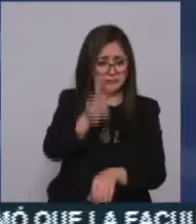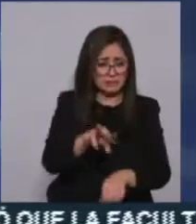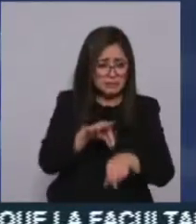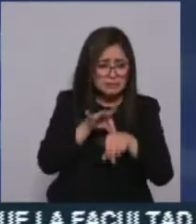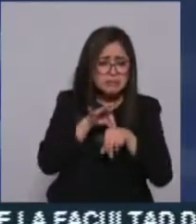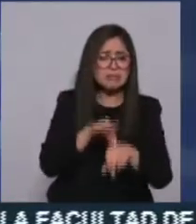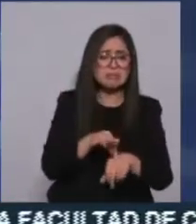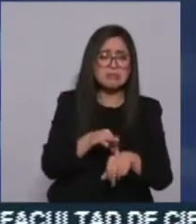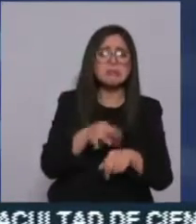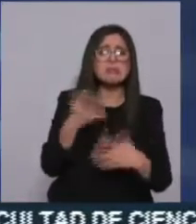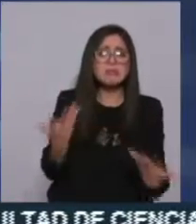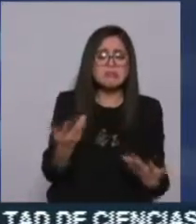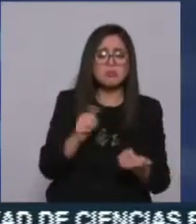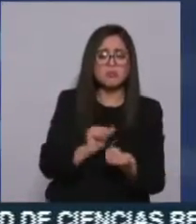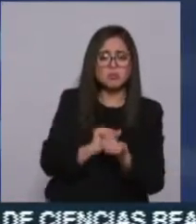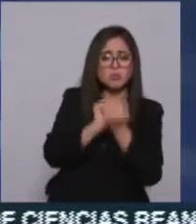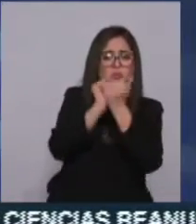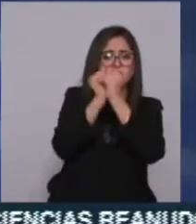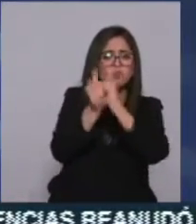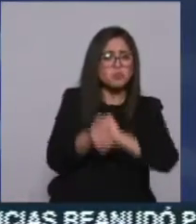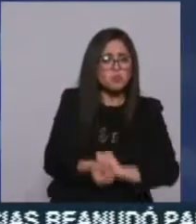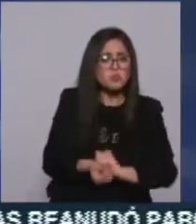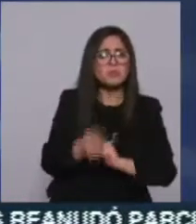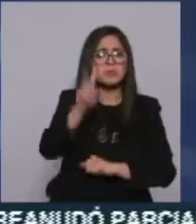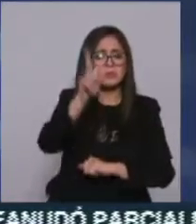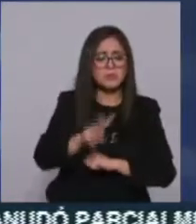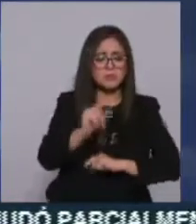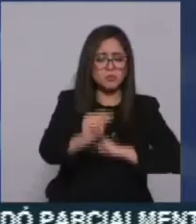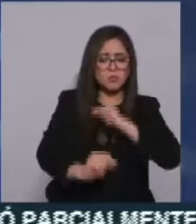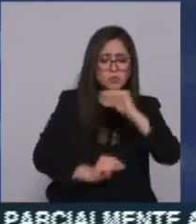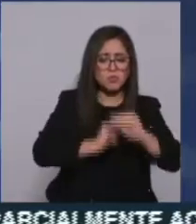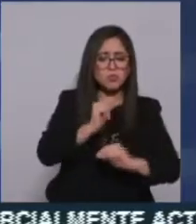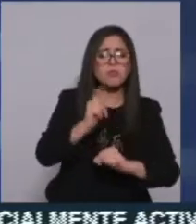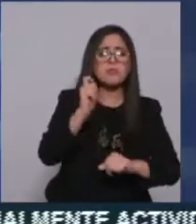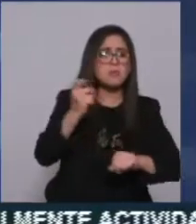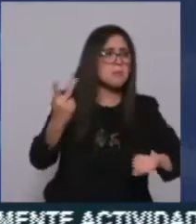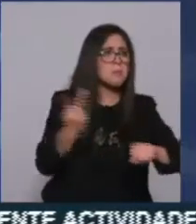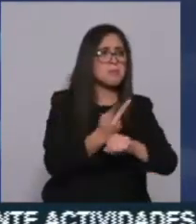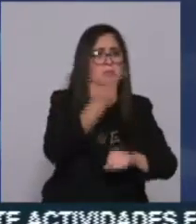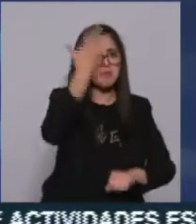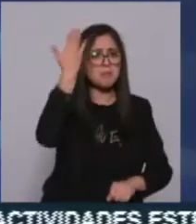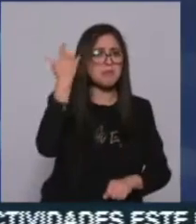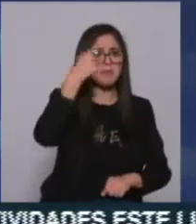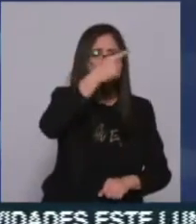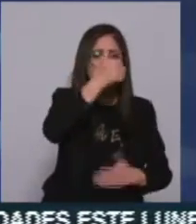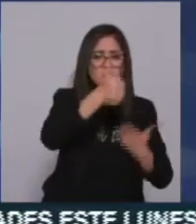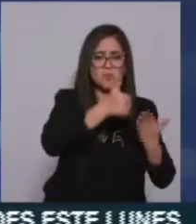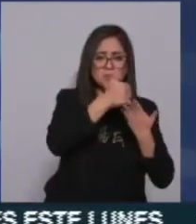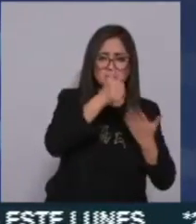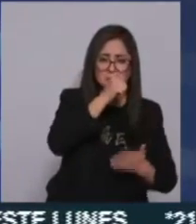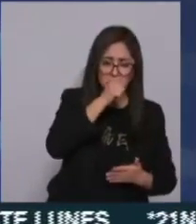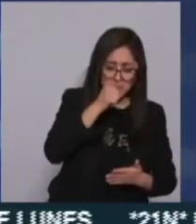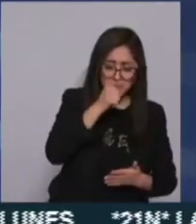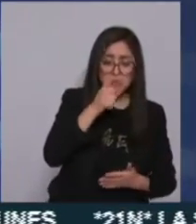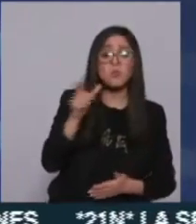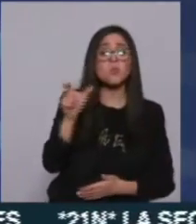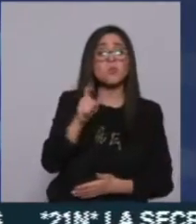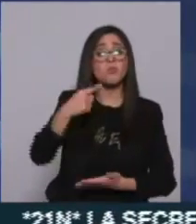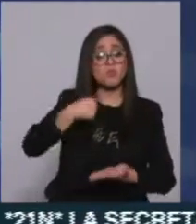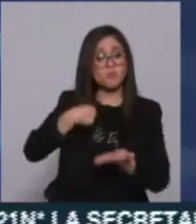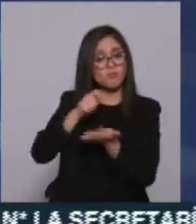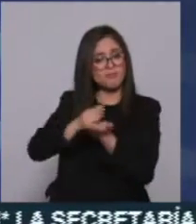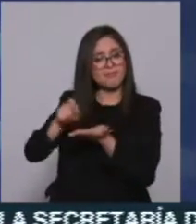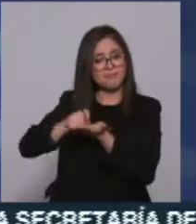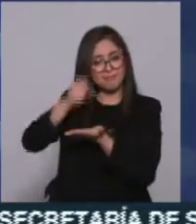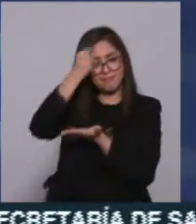día, efecto de esa realidad que se vivió en Ciudad Juárez. En el libro yo hablaba de que lamentablemente esta